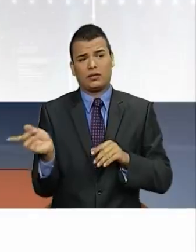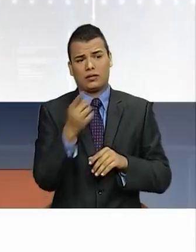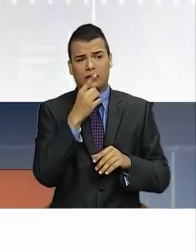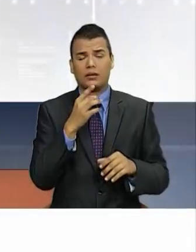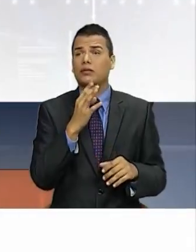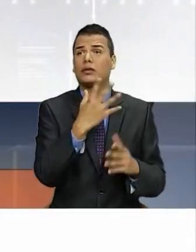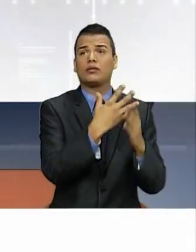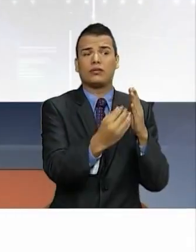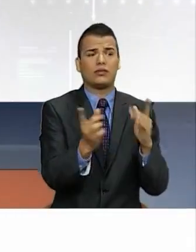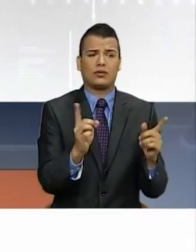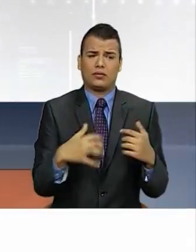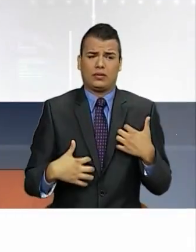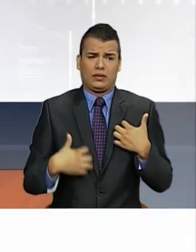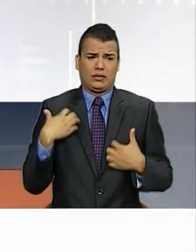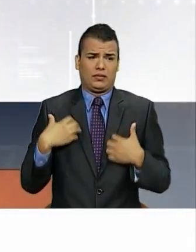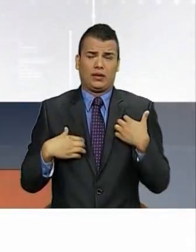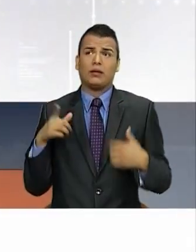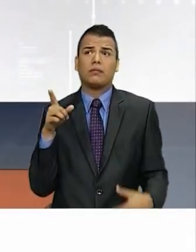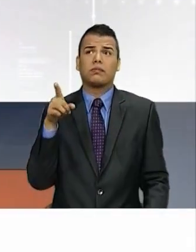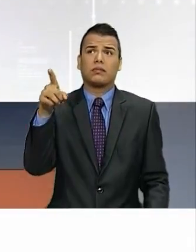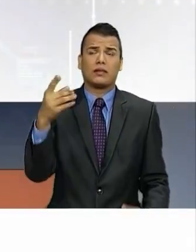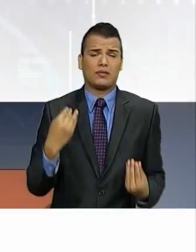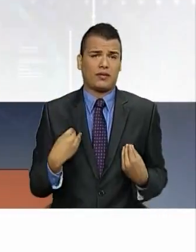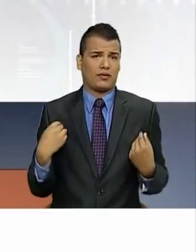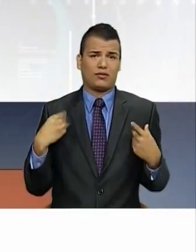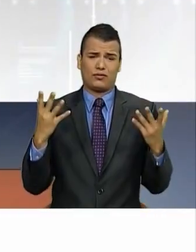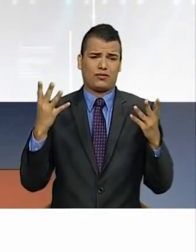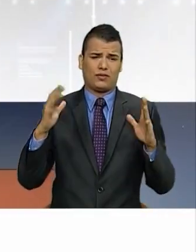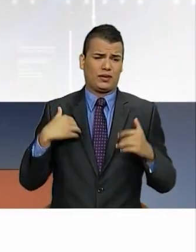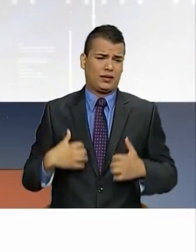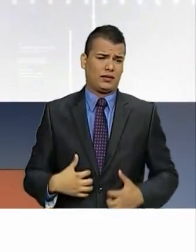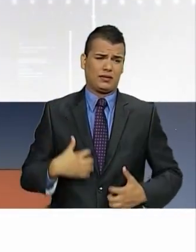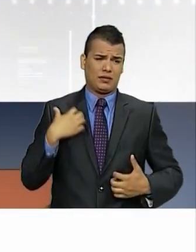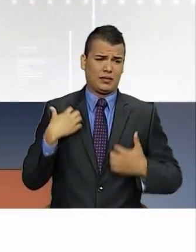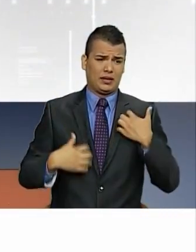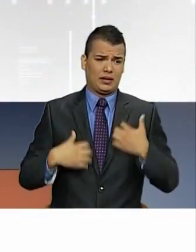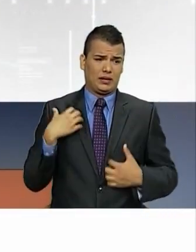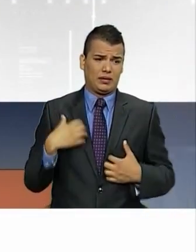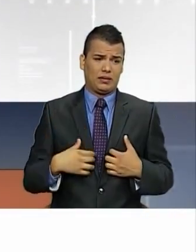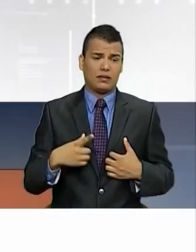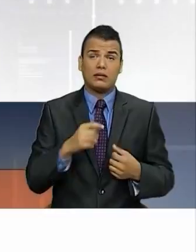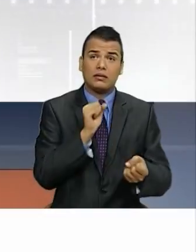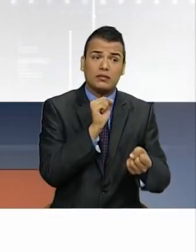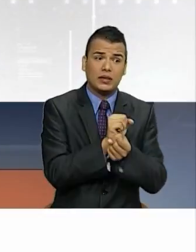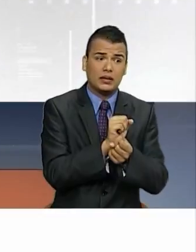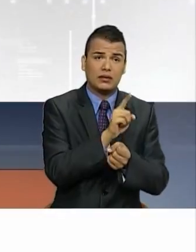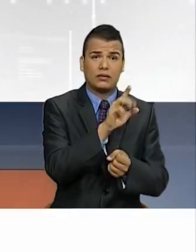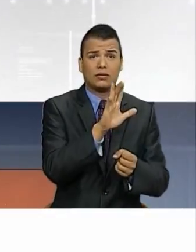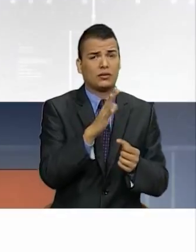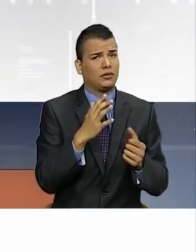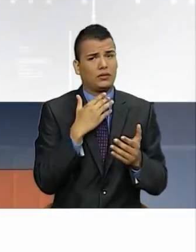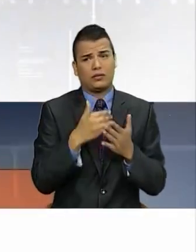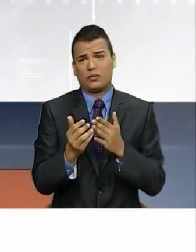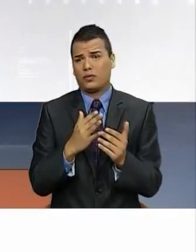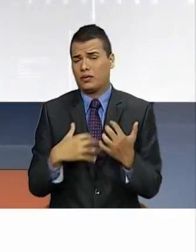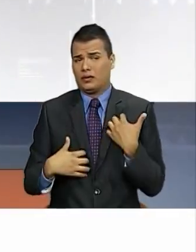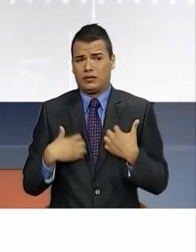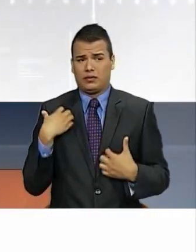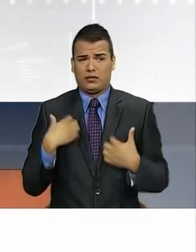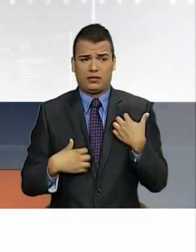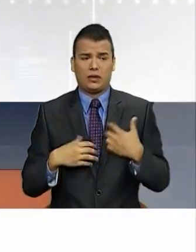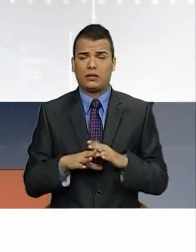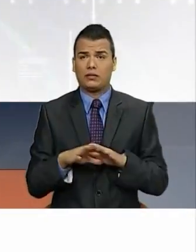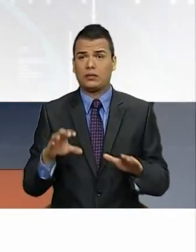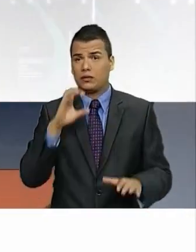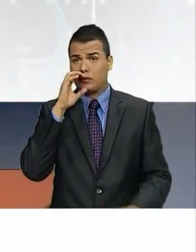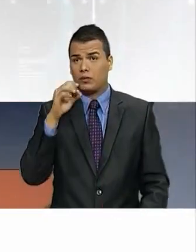porque a nosotros nos da miedo vivir en Sevilla. Ahí ya que él está encerrado, nos da miedo. El